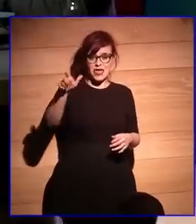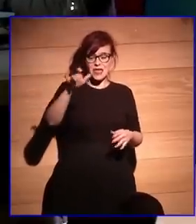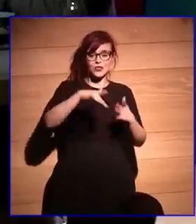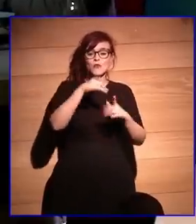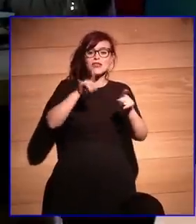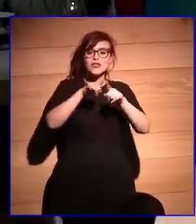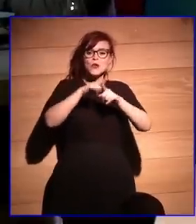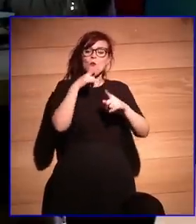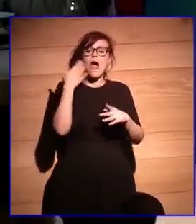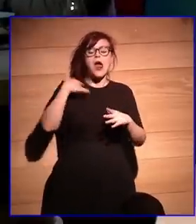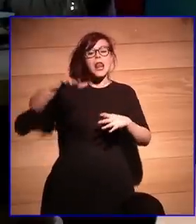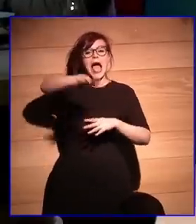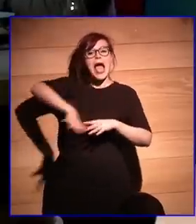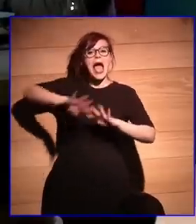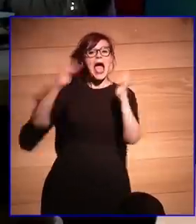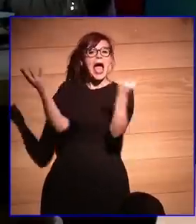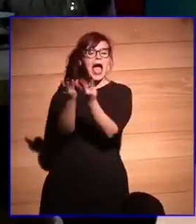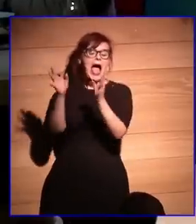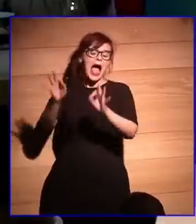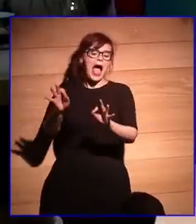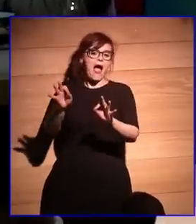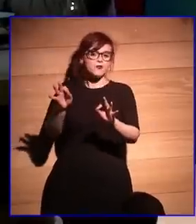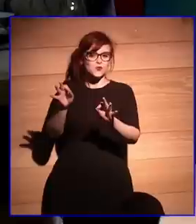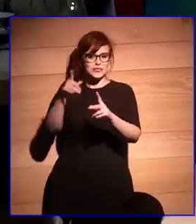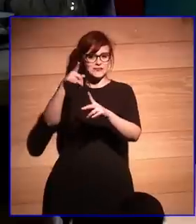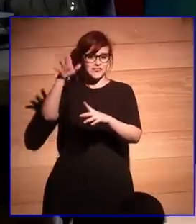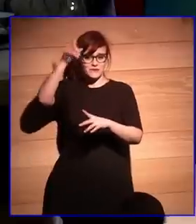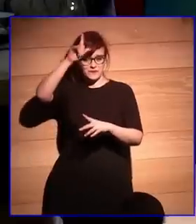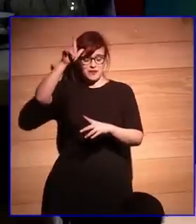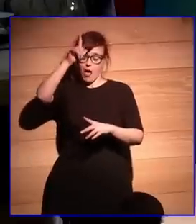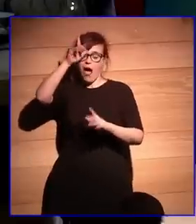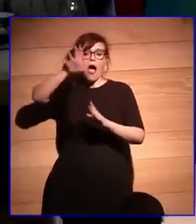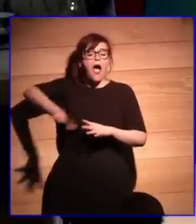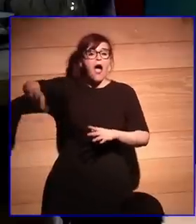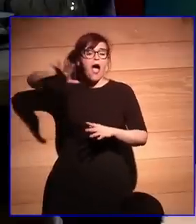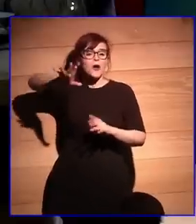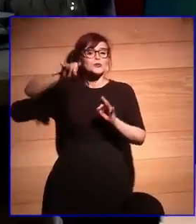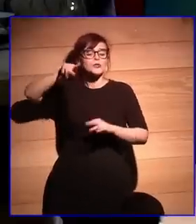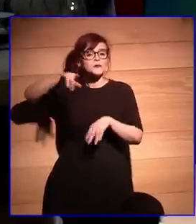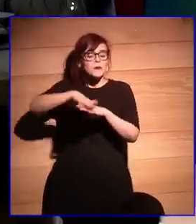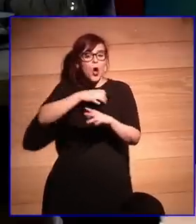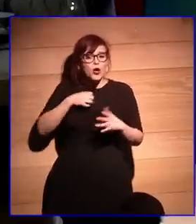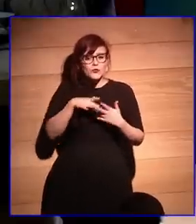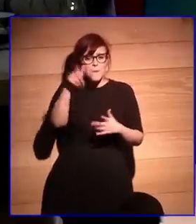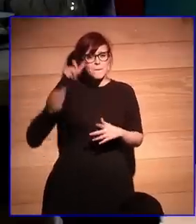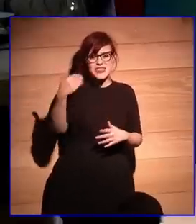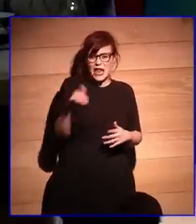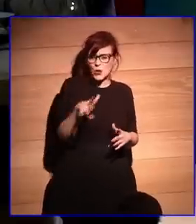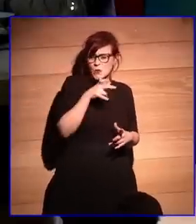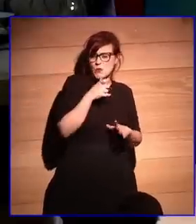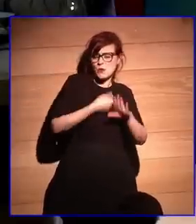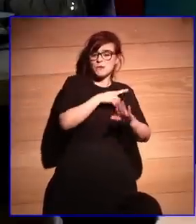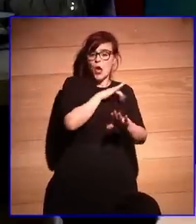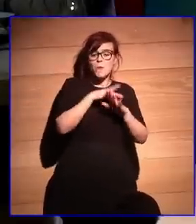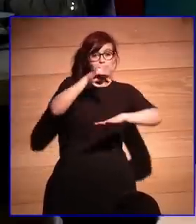Auschwitz y que era un médico de excelente nazi. Villano. O sea, pero como villano de película, excelente. O sea, este tipo se cuentan